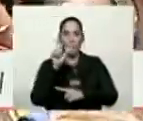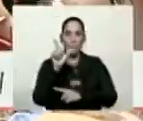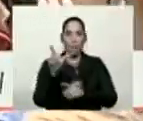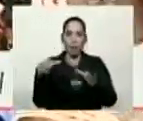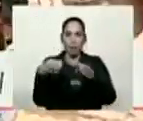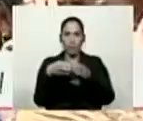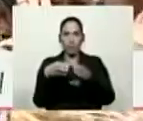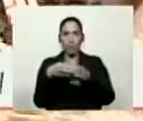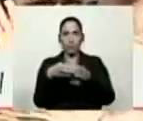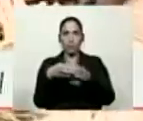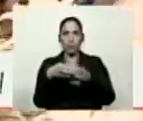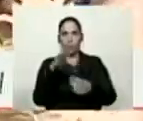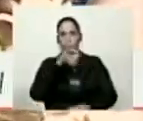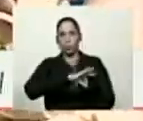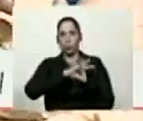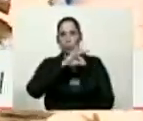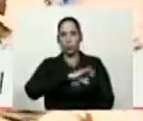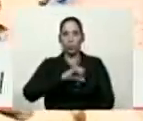de nuestro partido